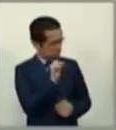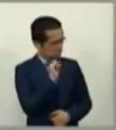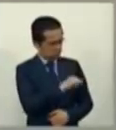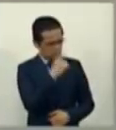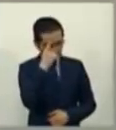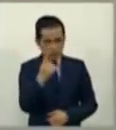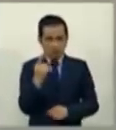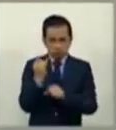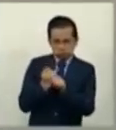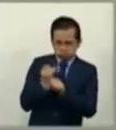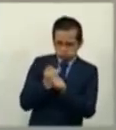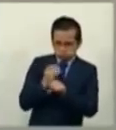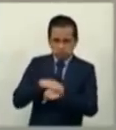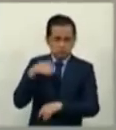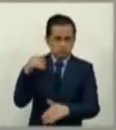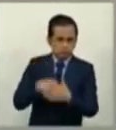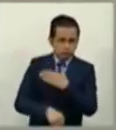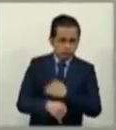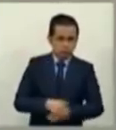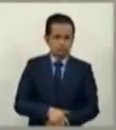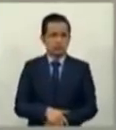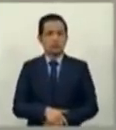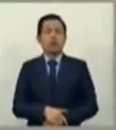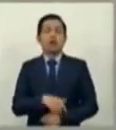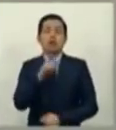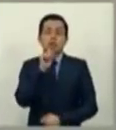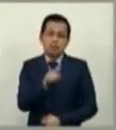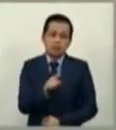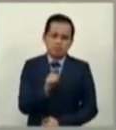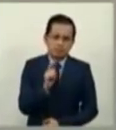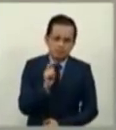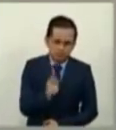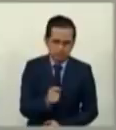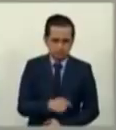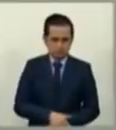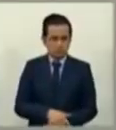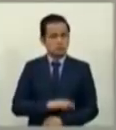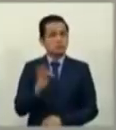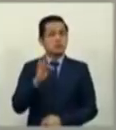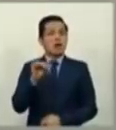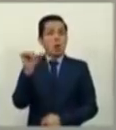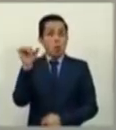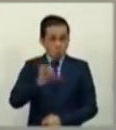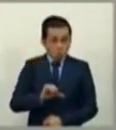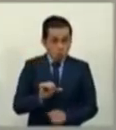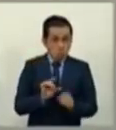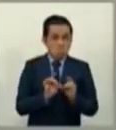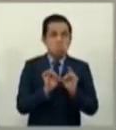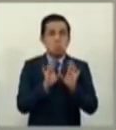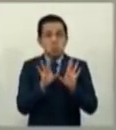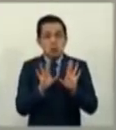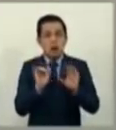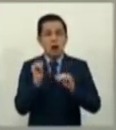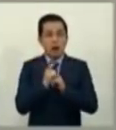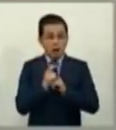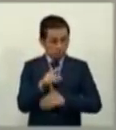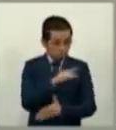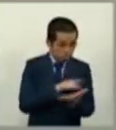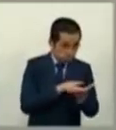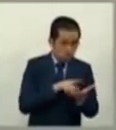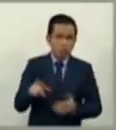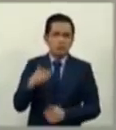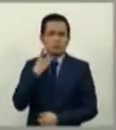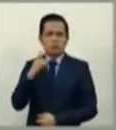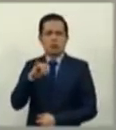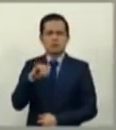esa investigación. Lo mismo, si ha habido incidentes el día de hoy con el diputado